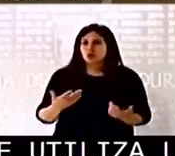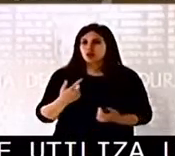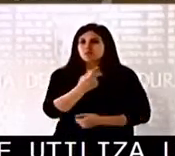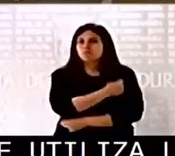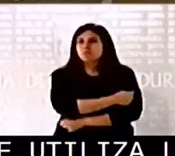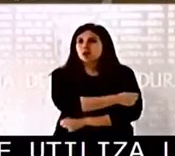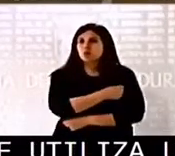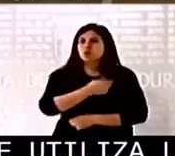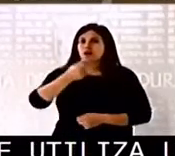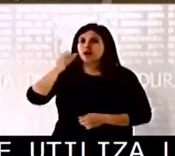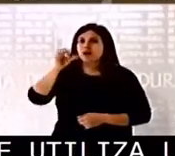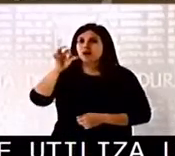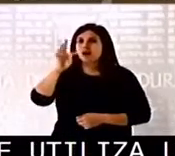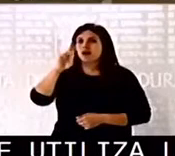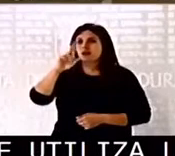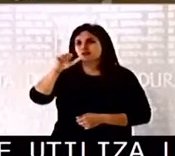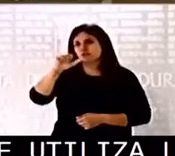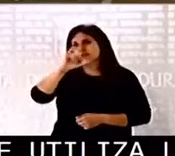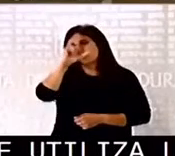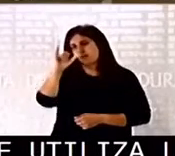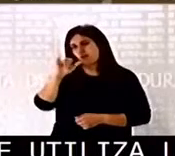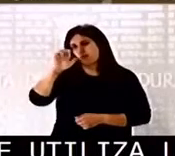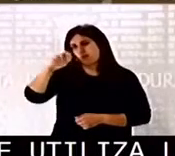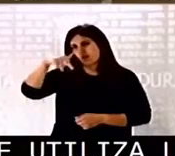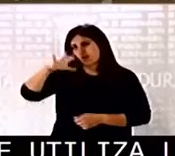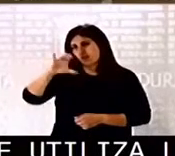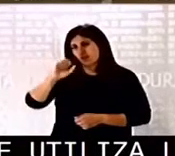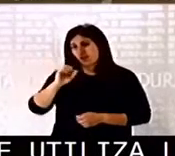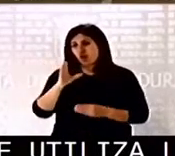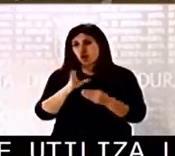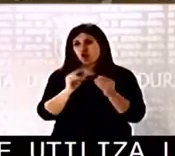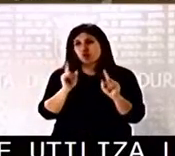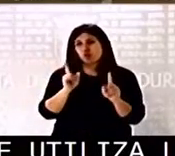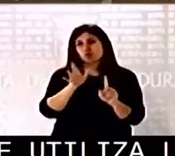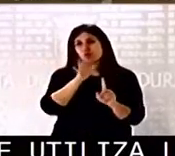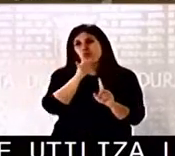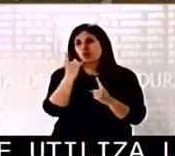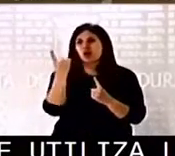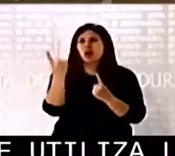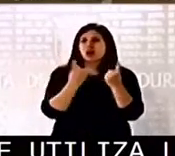es por unos efectos muy raros,